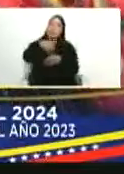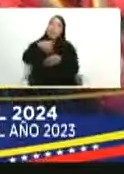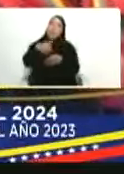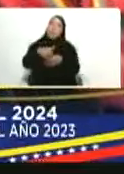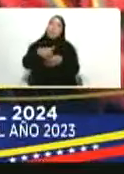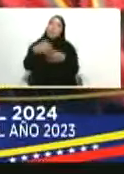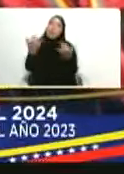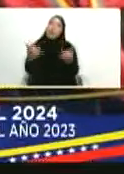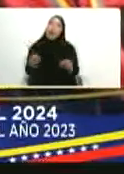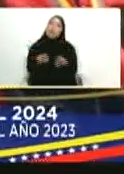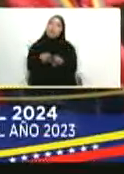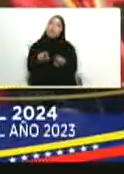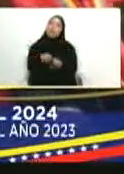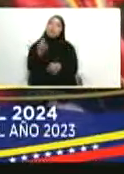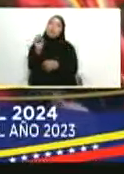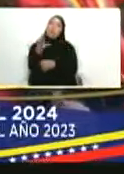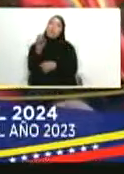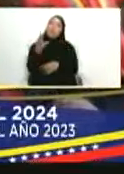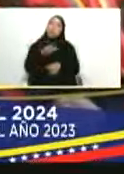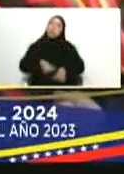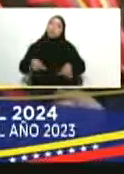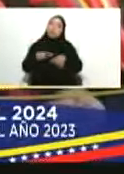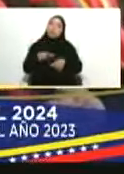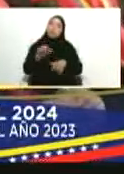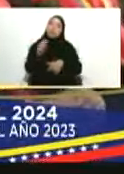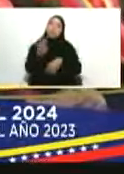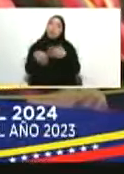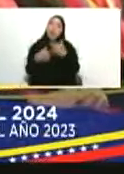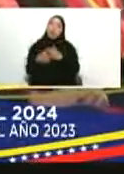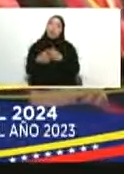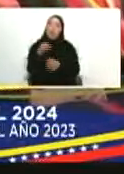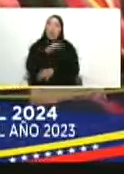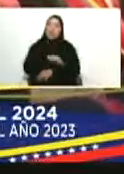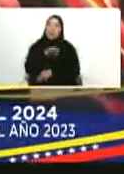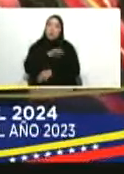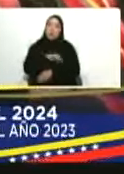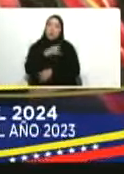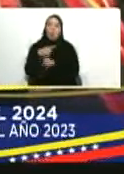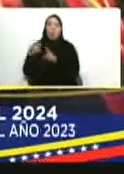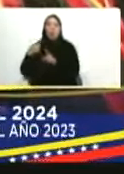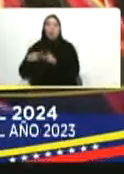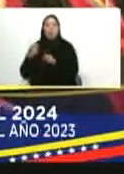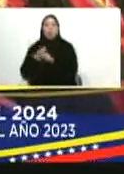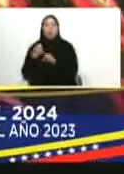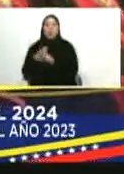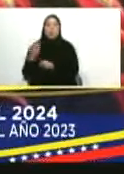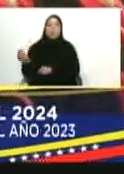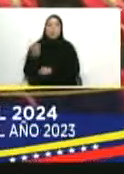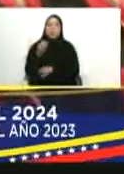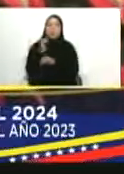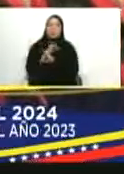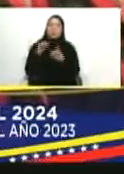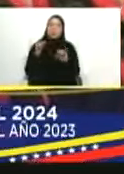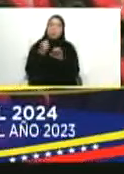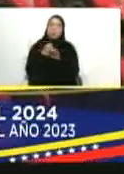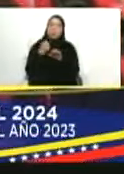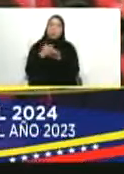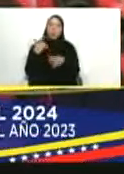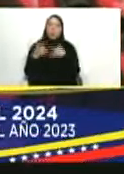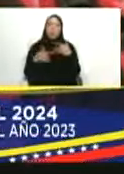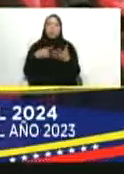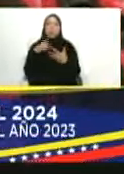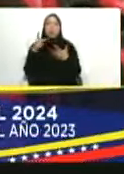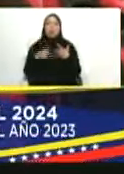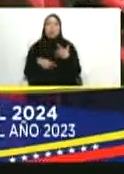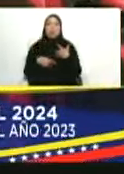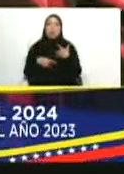Luis Gutiérrez en la sala de casación civil, entre otros magistrados. Finalmente fueron ratificados